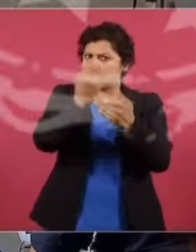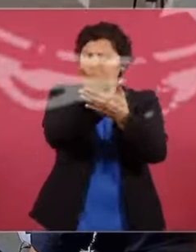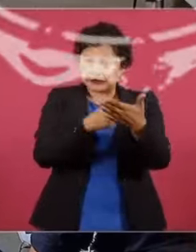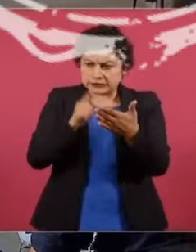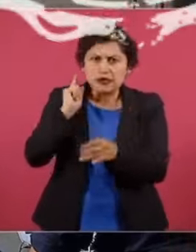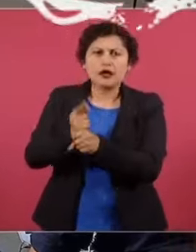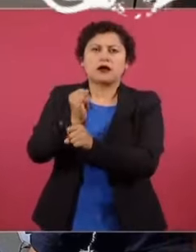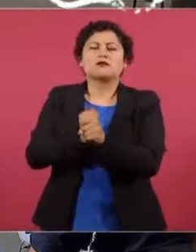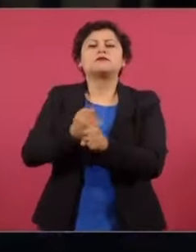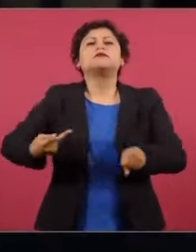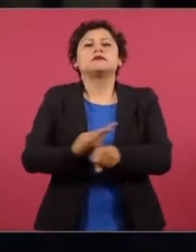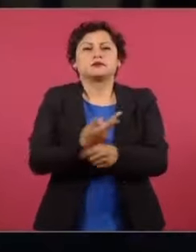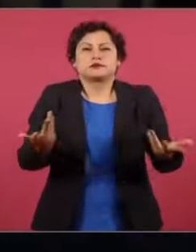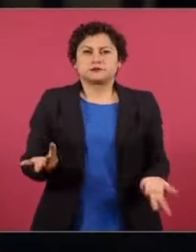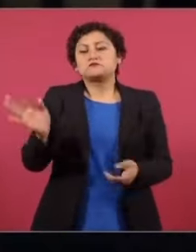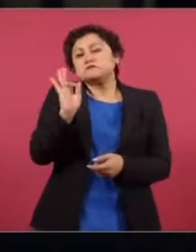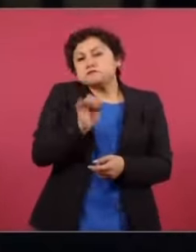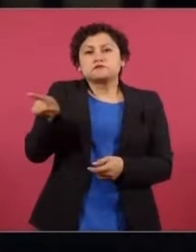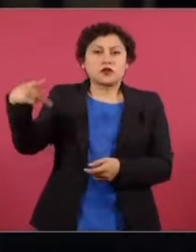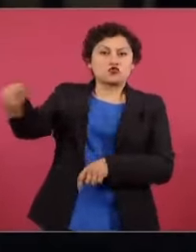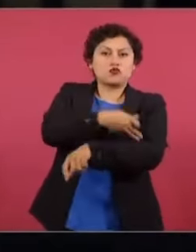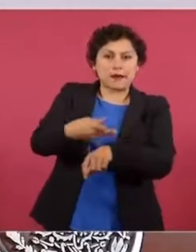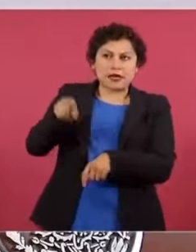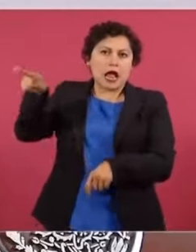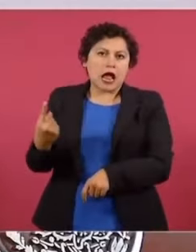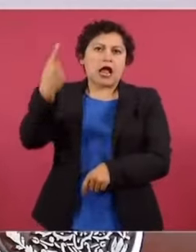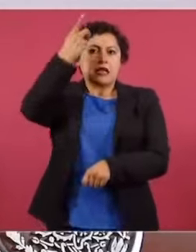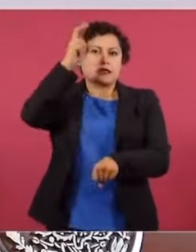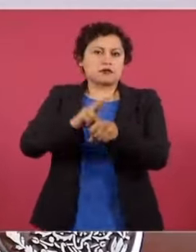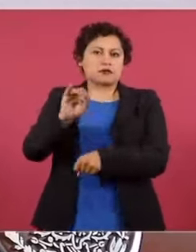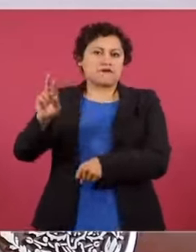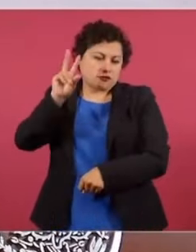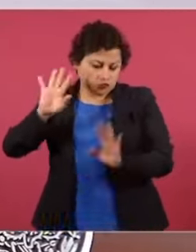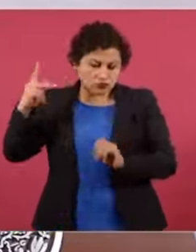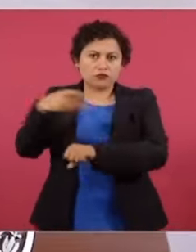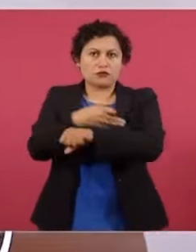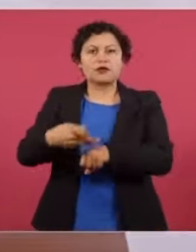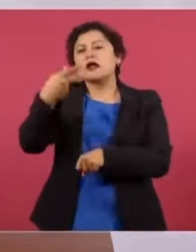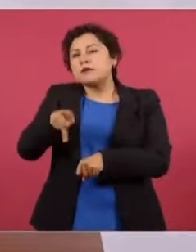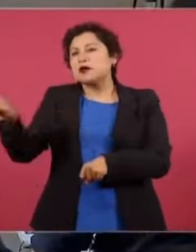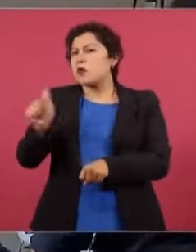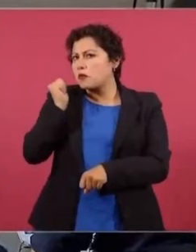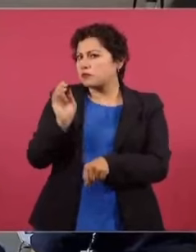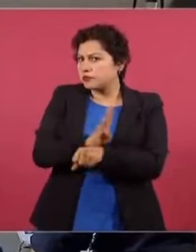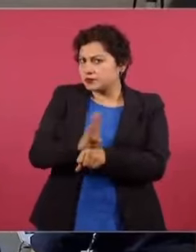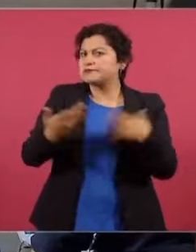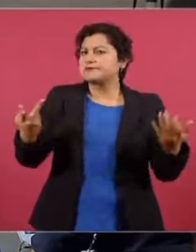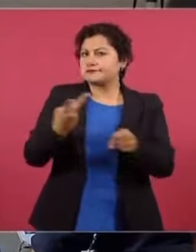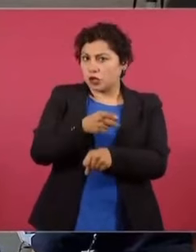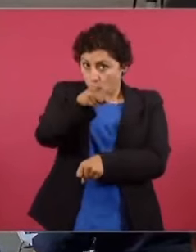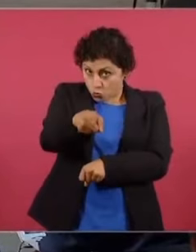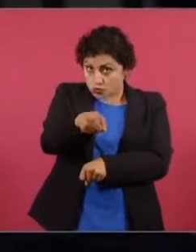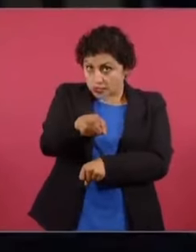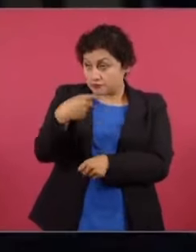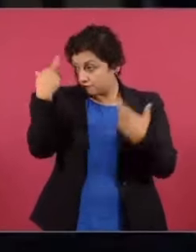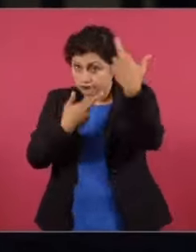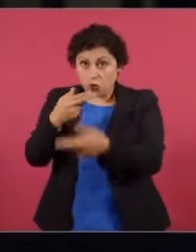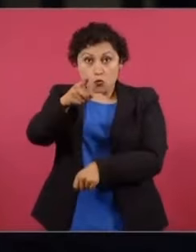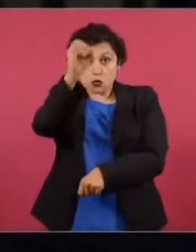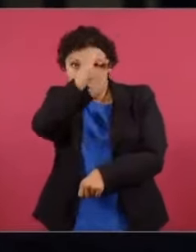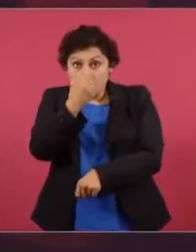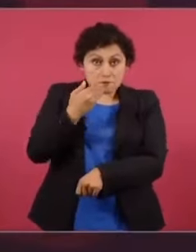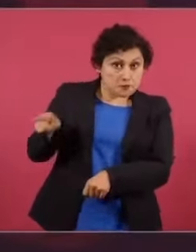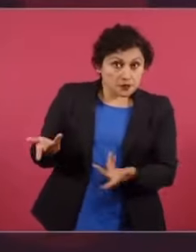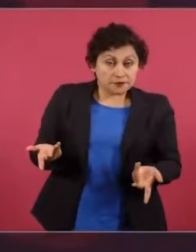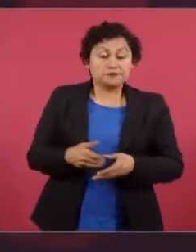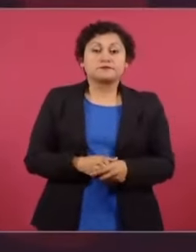Sabemos que, si bien a lo mejor puede decir no es directamente el director, la familia, pues que se han beneficiado ese tipo de cosas, además de contratos. ¿Va a analizar ese tipo de asuntos? ¿Le parece correcto que sea así? No, siempre